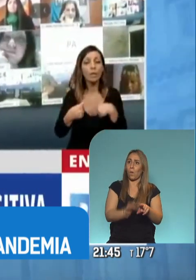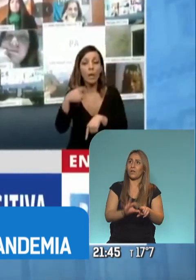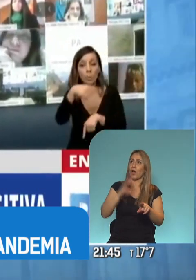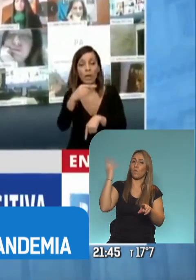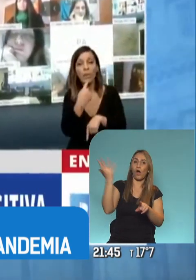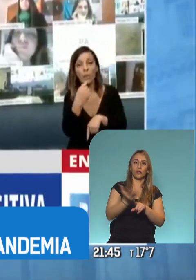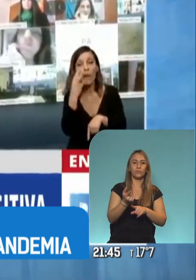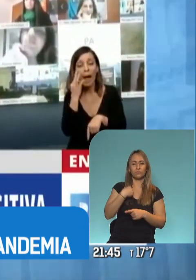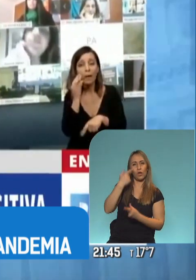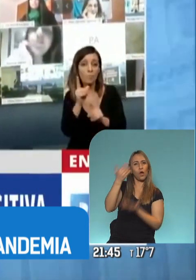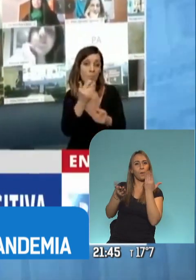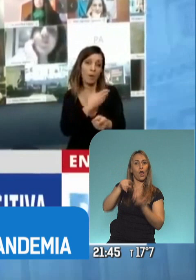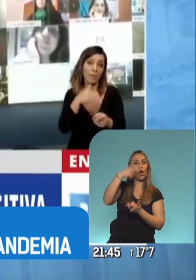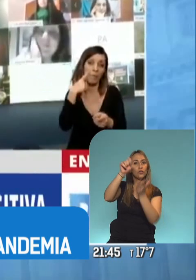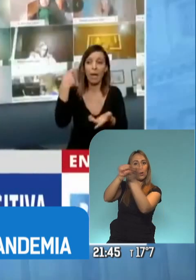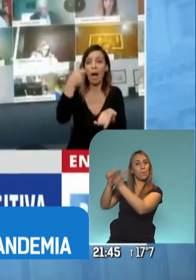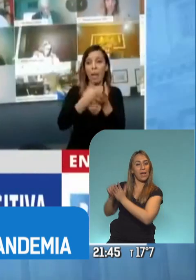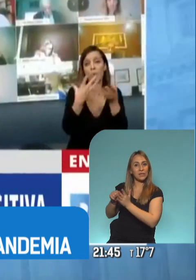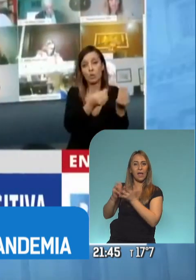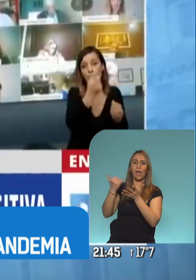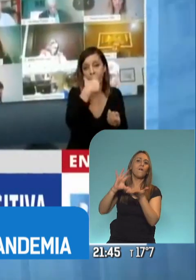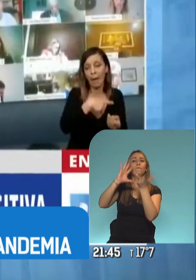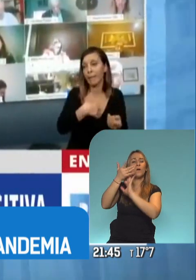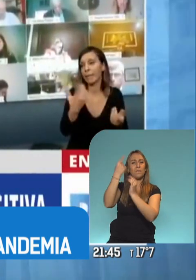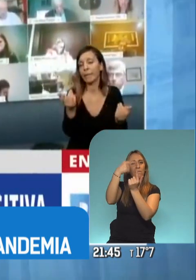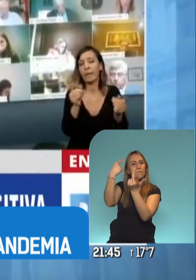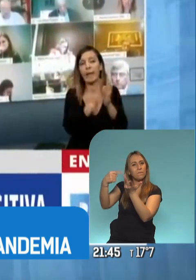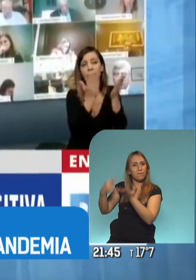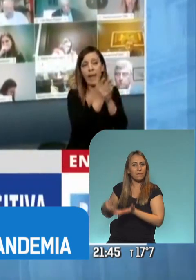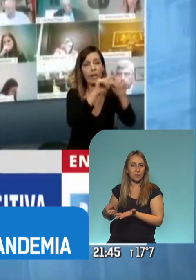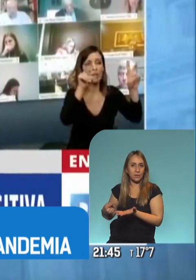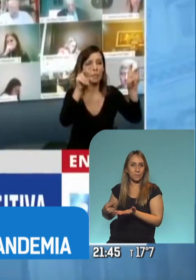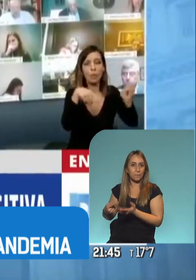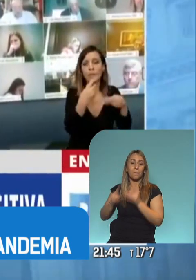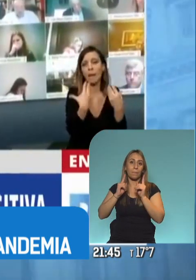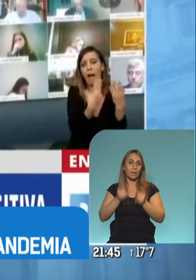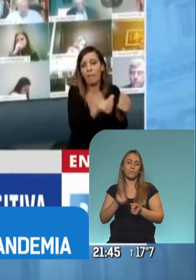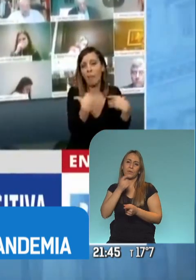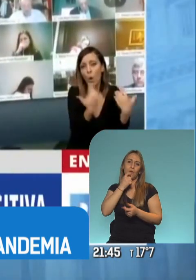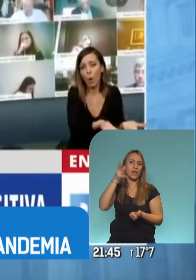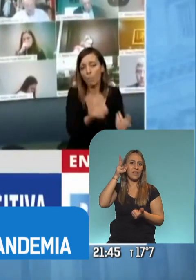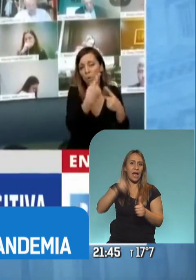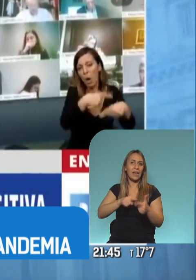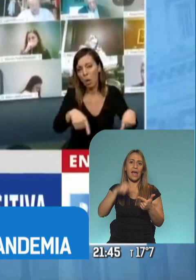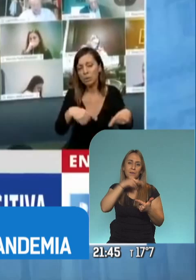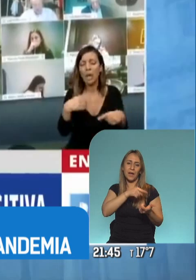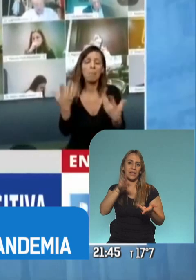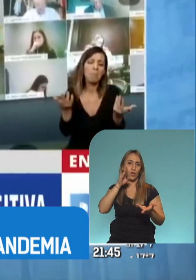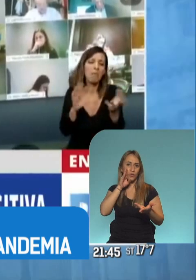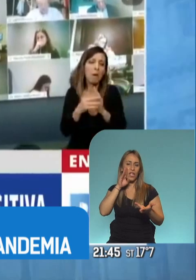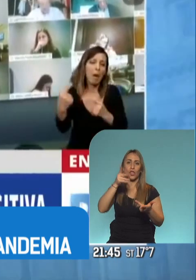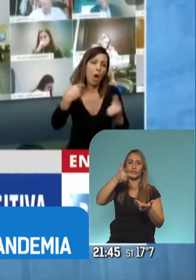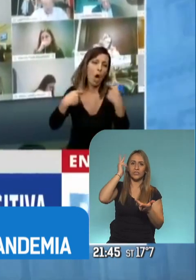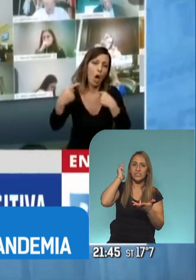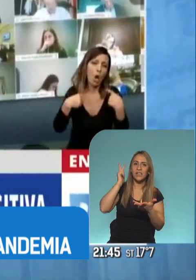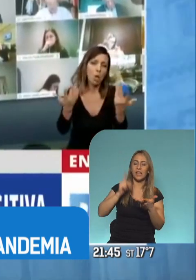otros países en distintas formas, de distintas maneras, digo, Italia, Alemania, Estados Unidos, Chile,